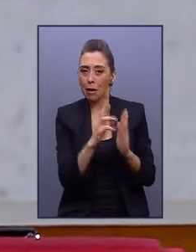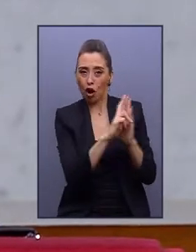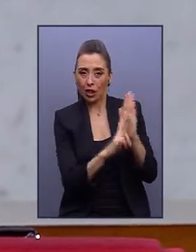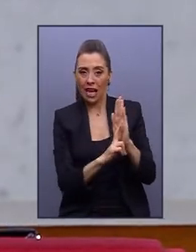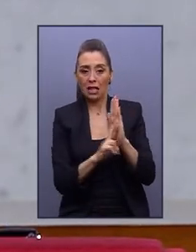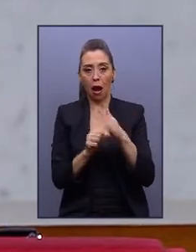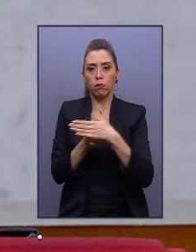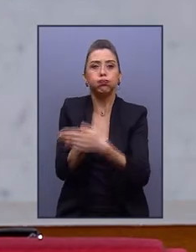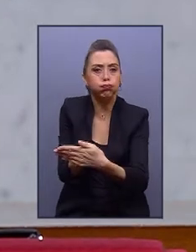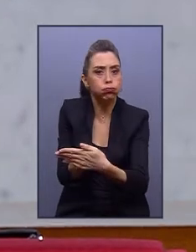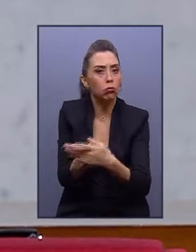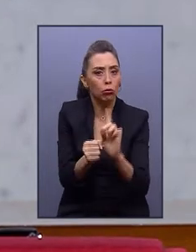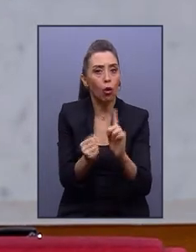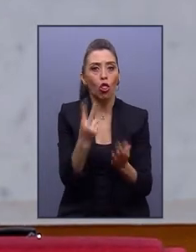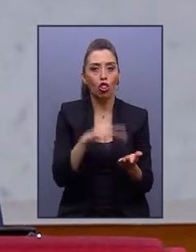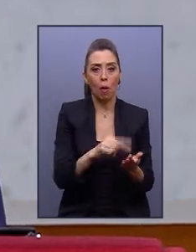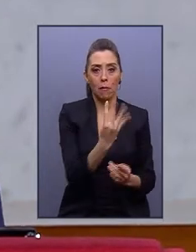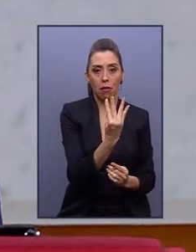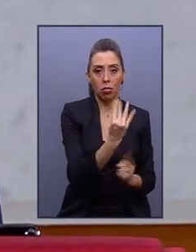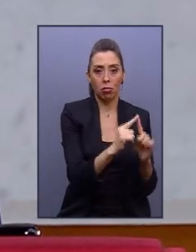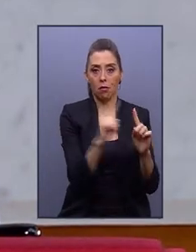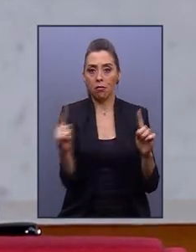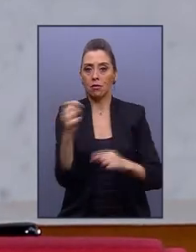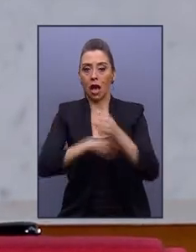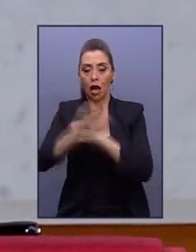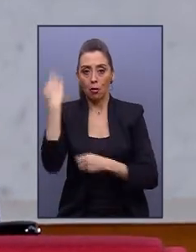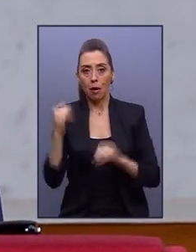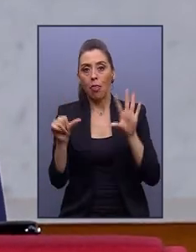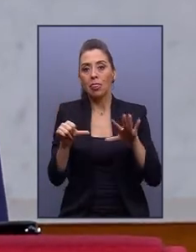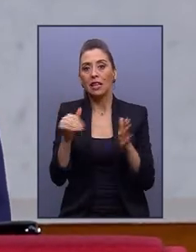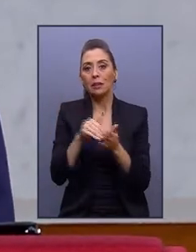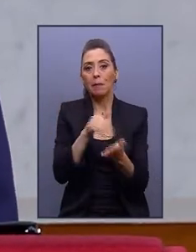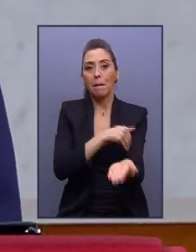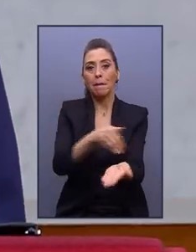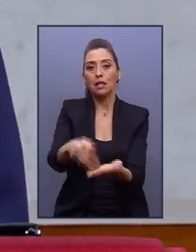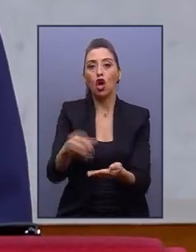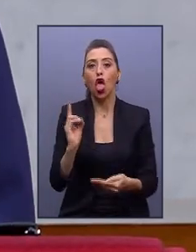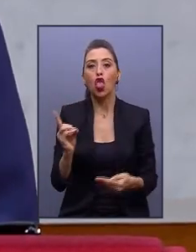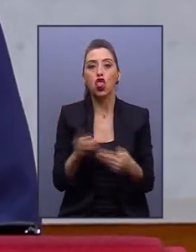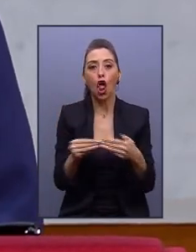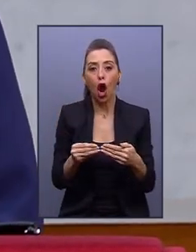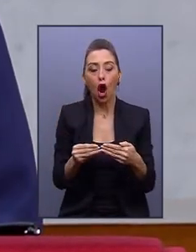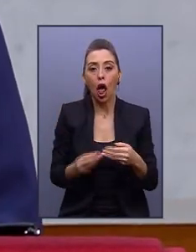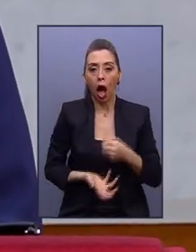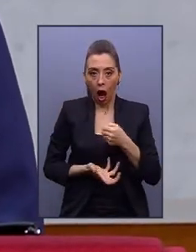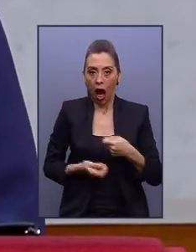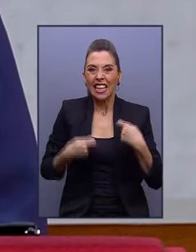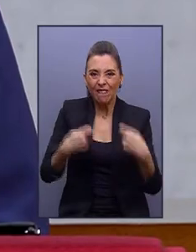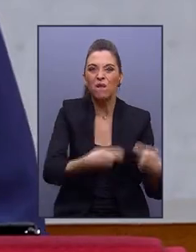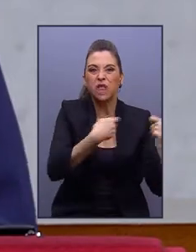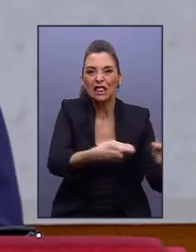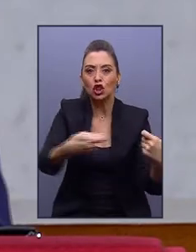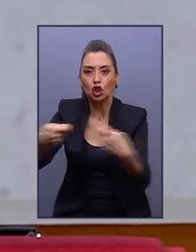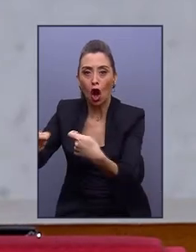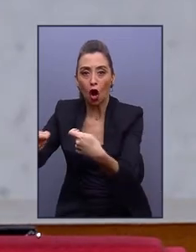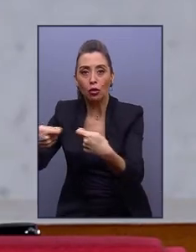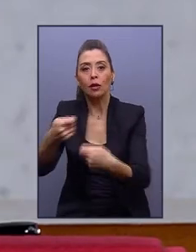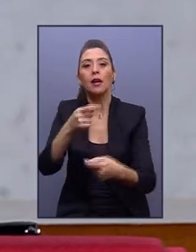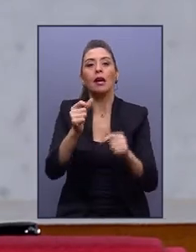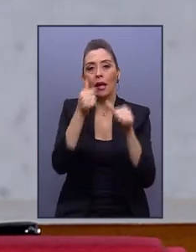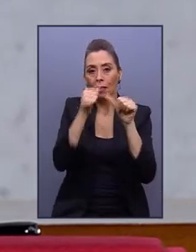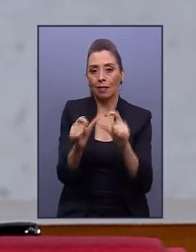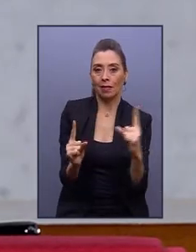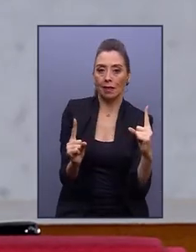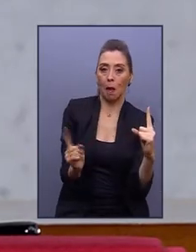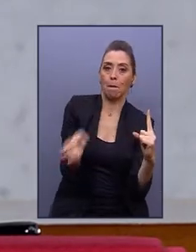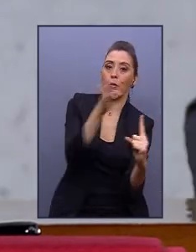freno. Entre el 2014 y el año pasado se han acumulado 16.000 millones de dólares de inversión materializada, mientras en el periodo anterior fueron